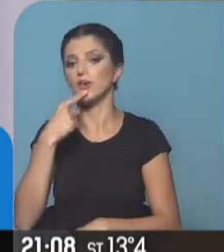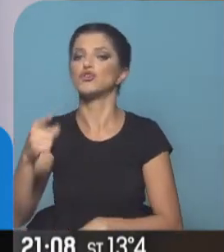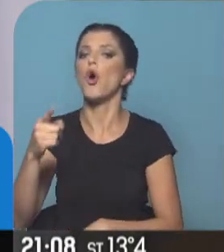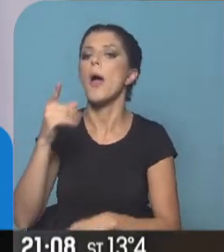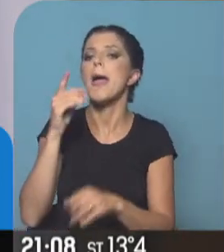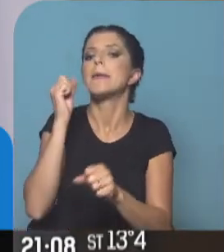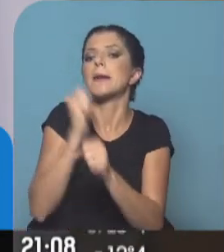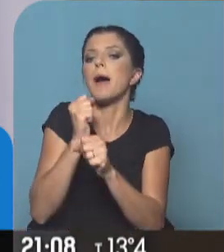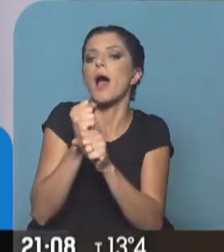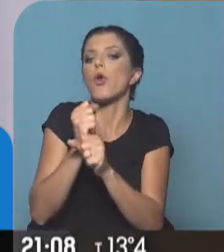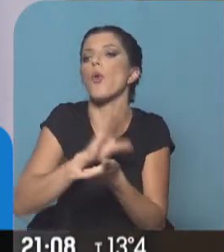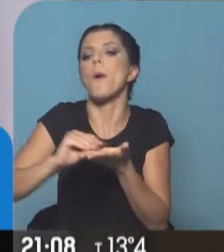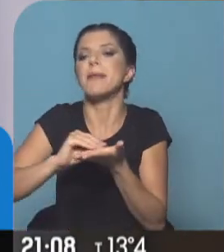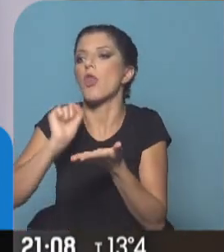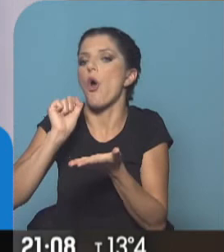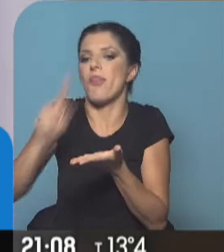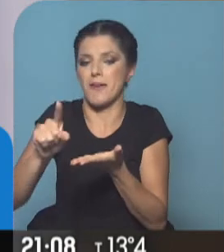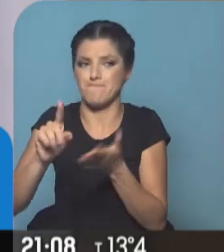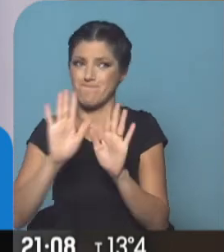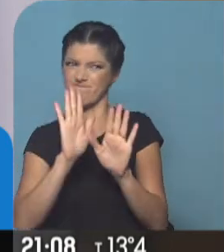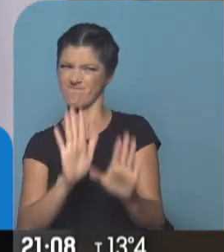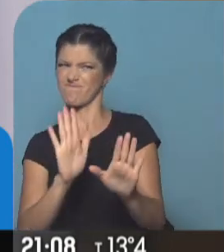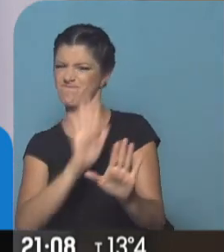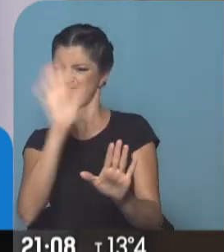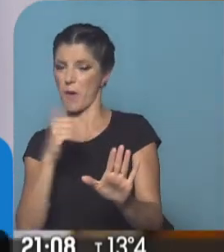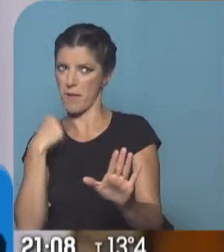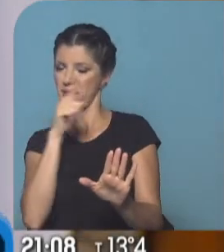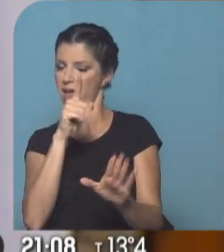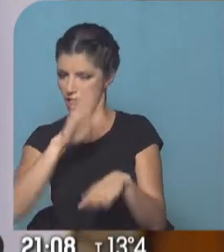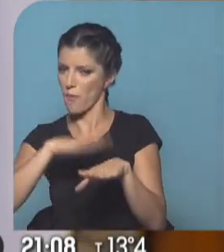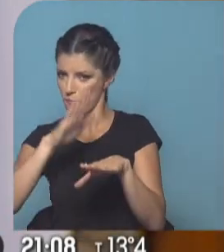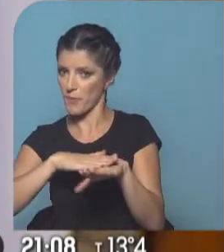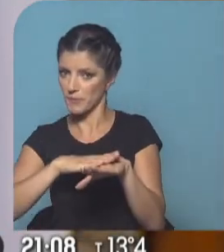nada, por supuesto que tiene responsabilidad penal, pero dice, yo ayudé a estructurar todo eso.